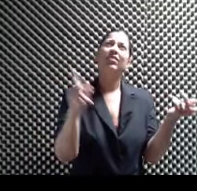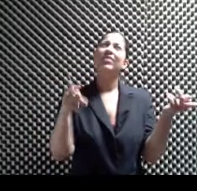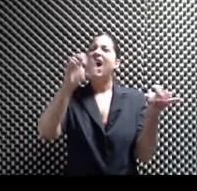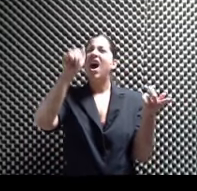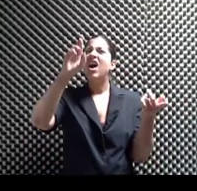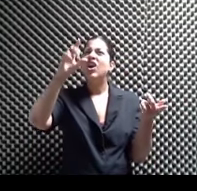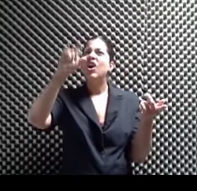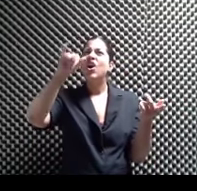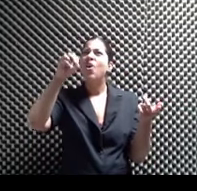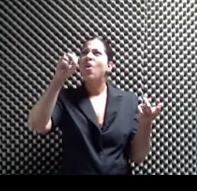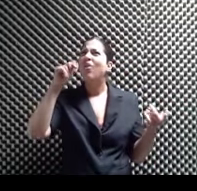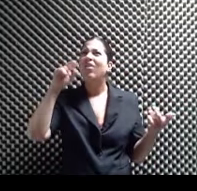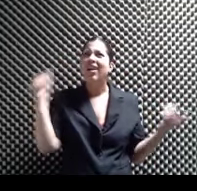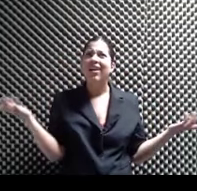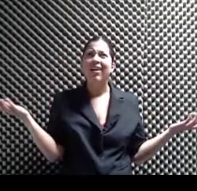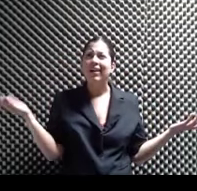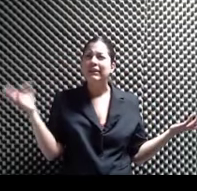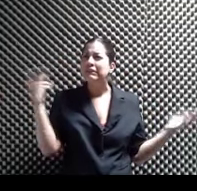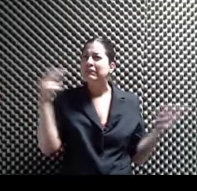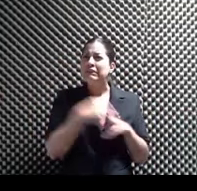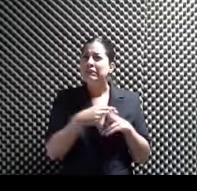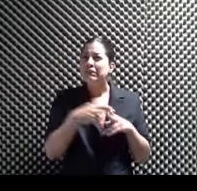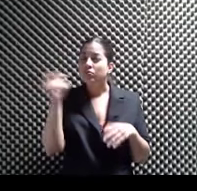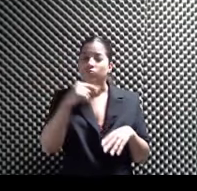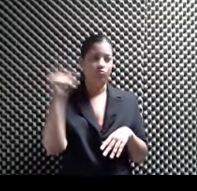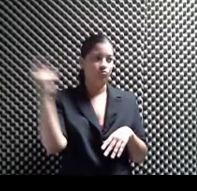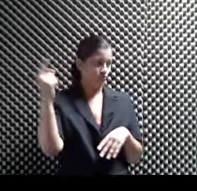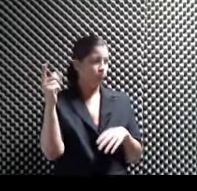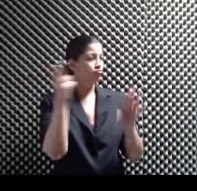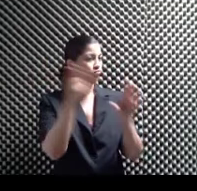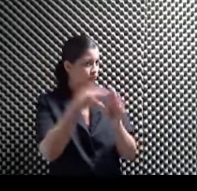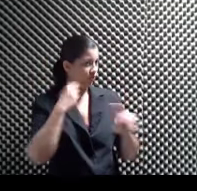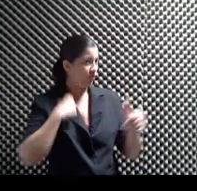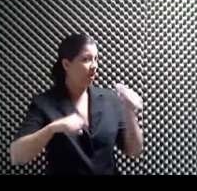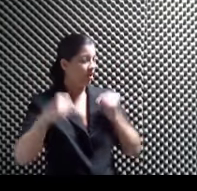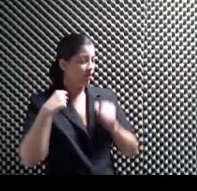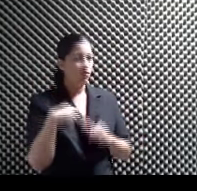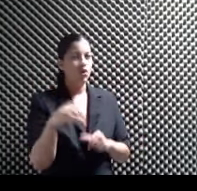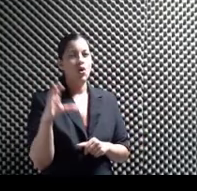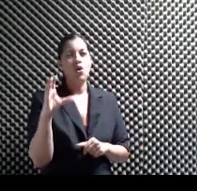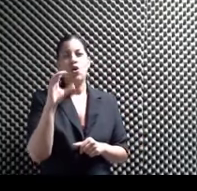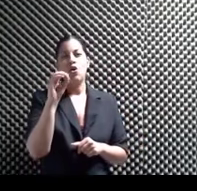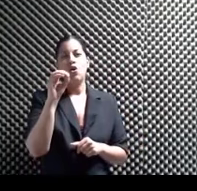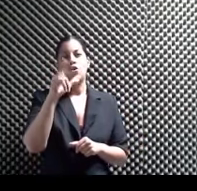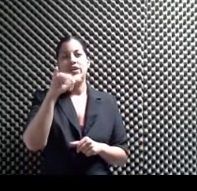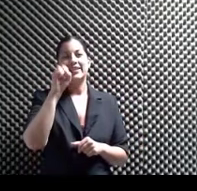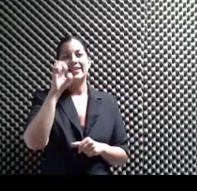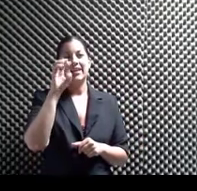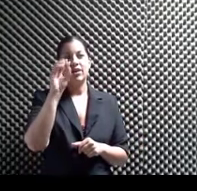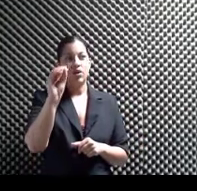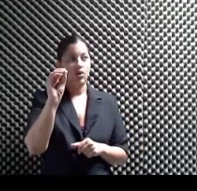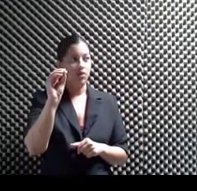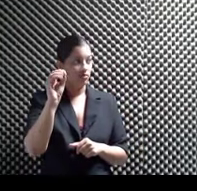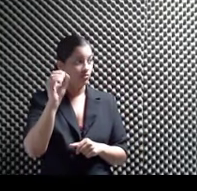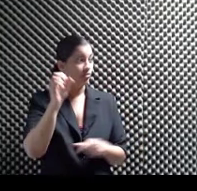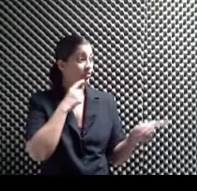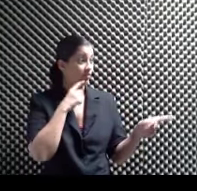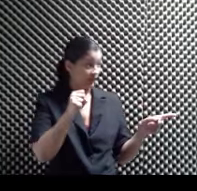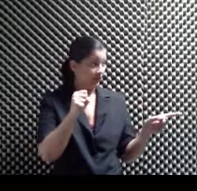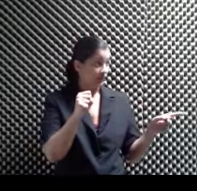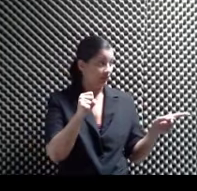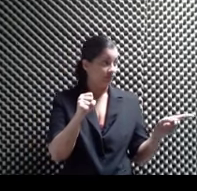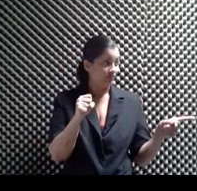El Muchacho Estaba En Un Teatro Por Aquí En El Coliseo En El Coliseo Y Se